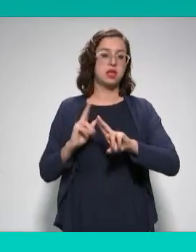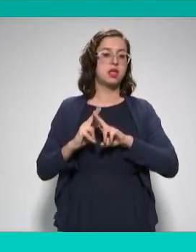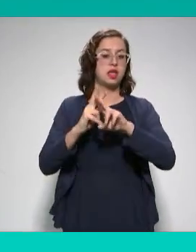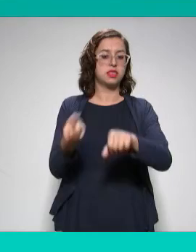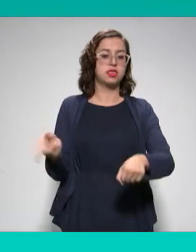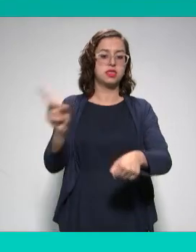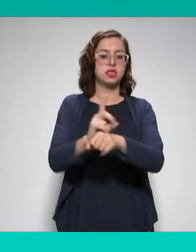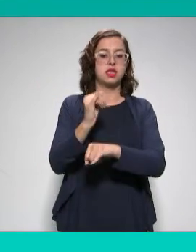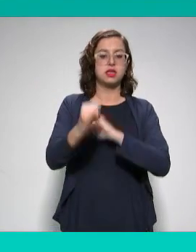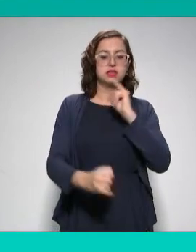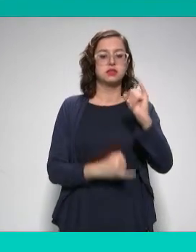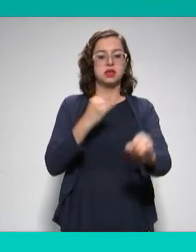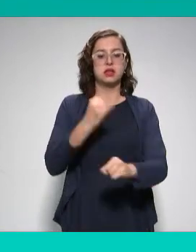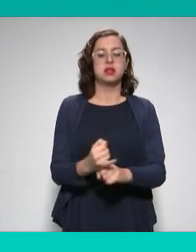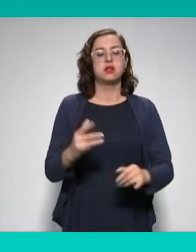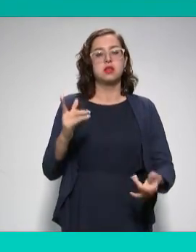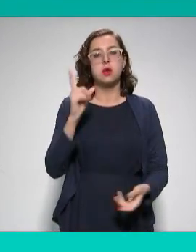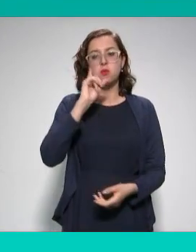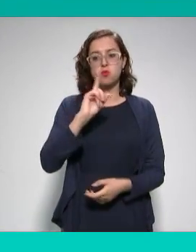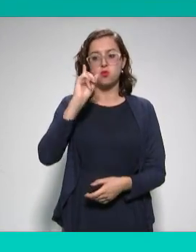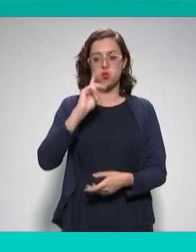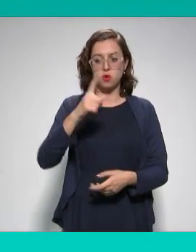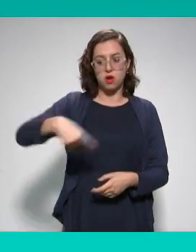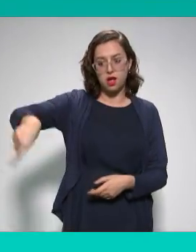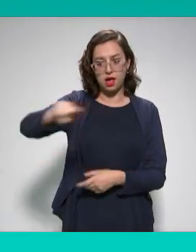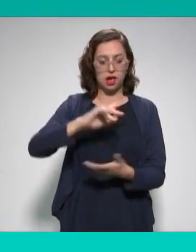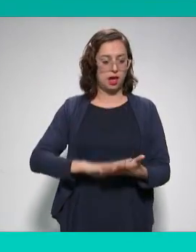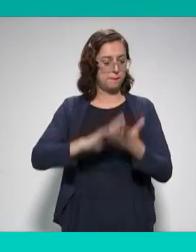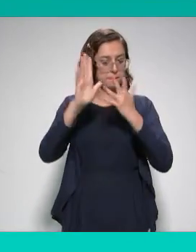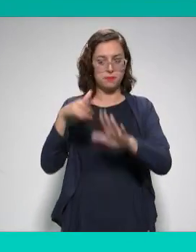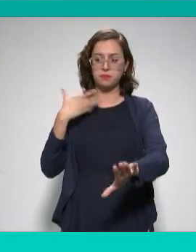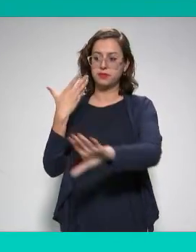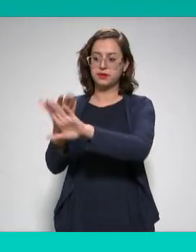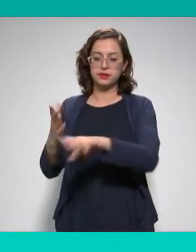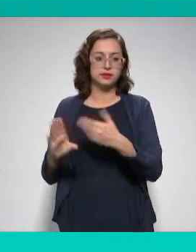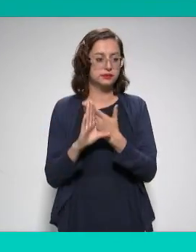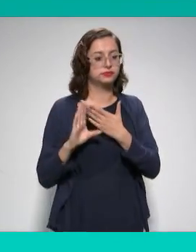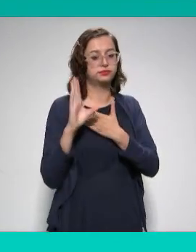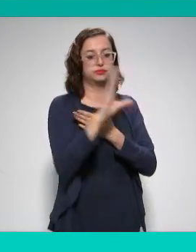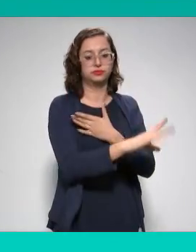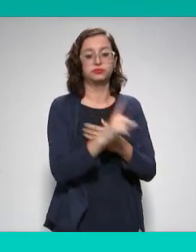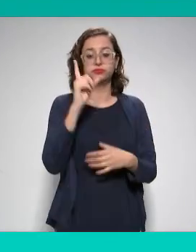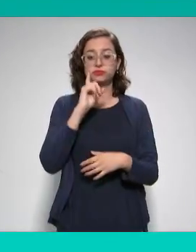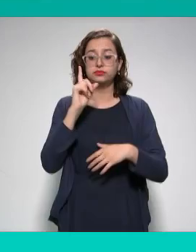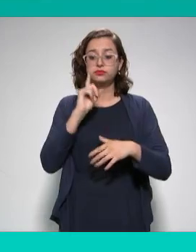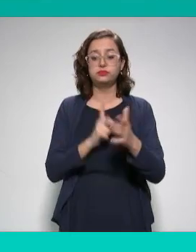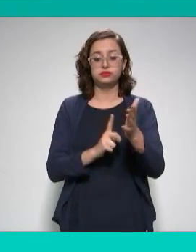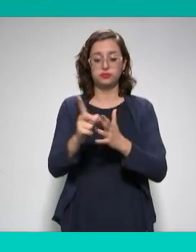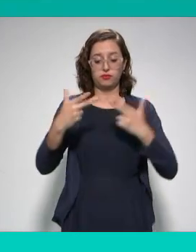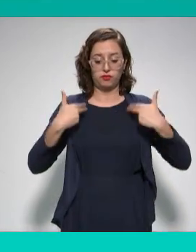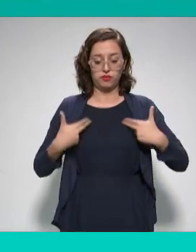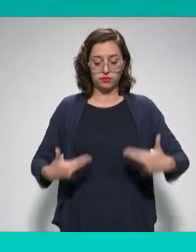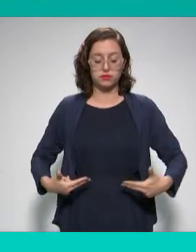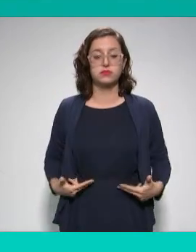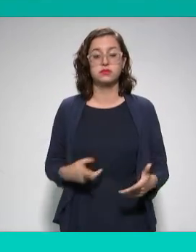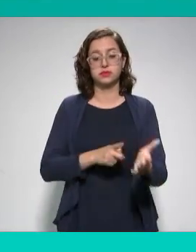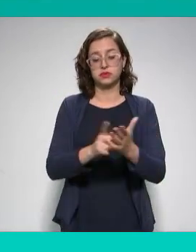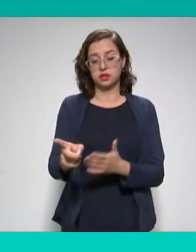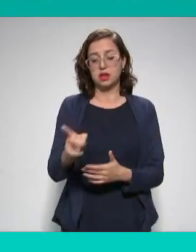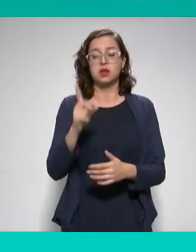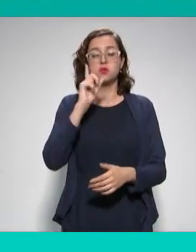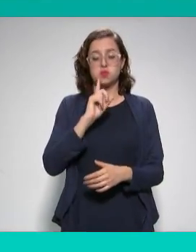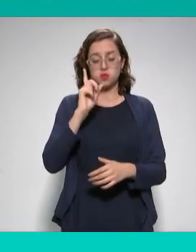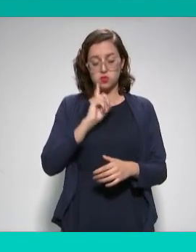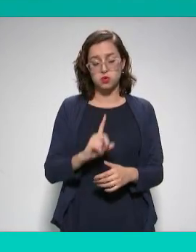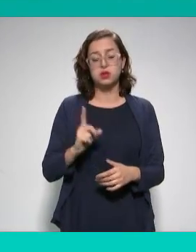día internacional de la eliminación contra la violencia de la mujer la relatora sobre los derechos de las mujeres de la